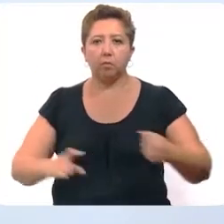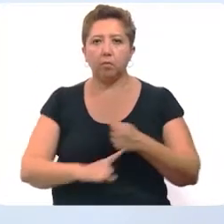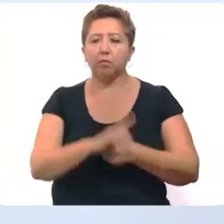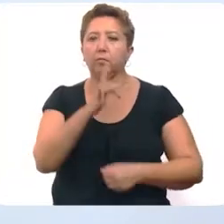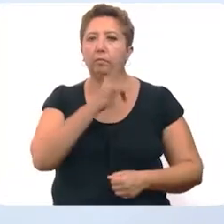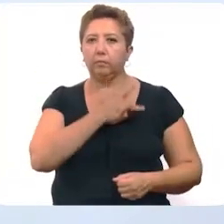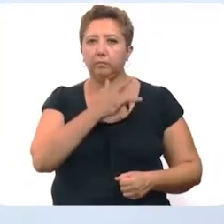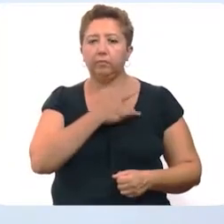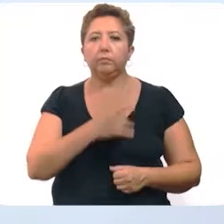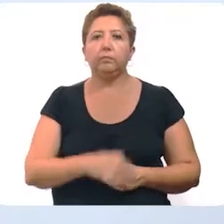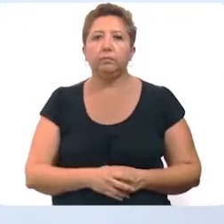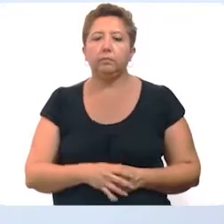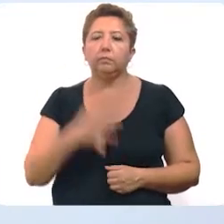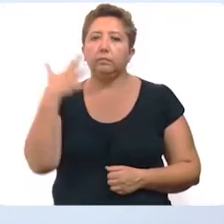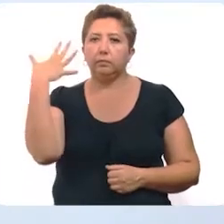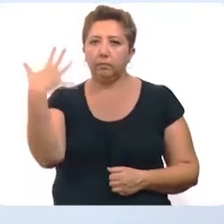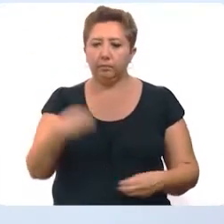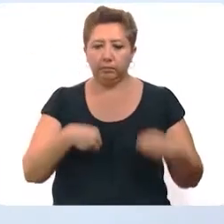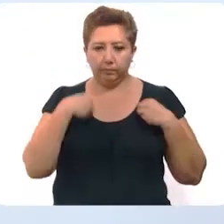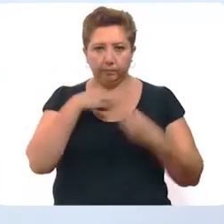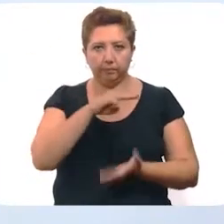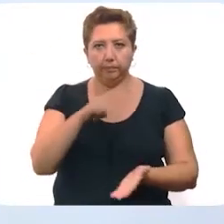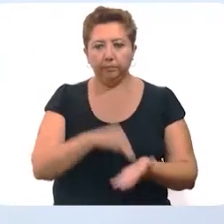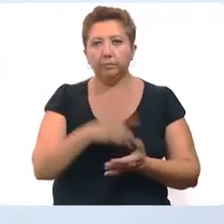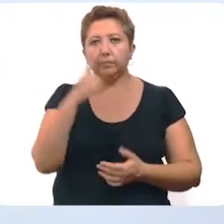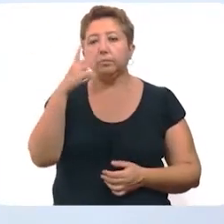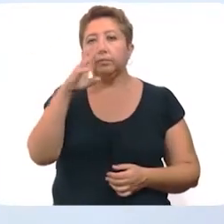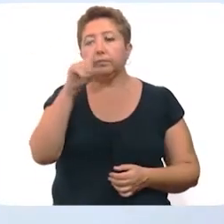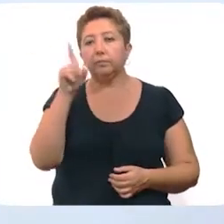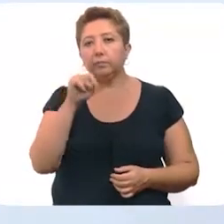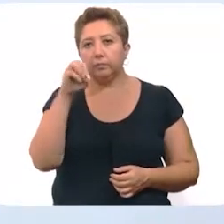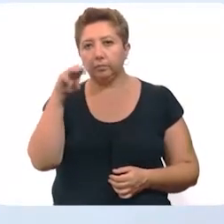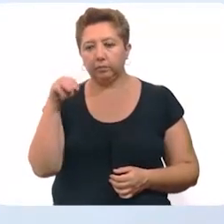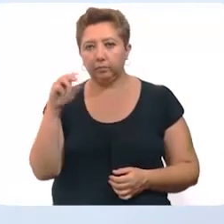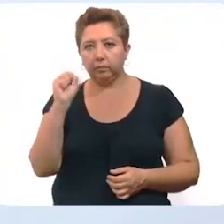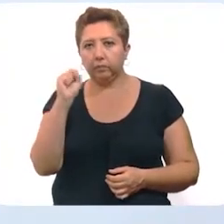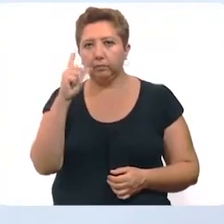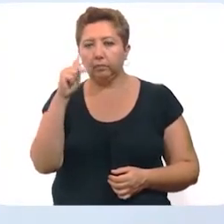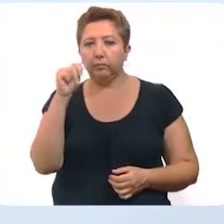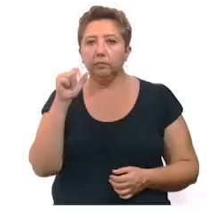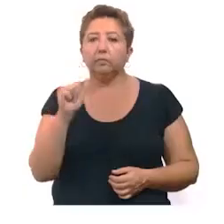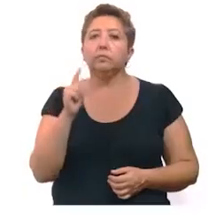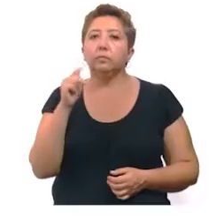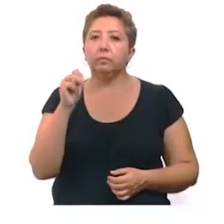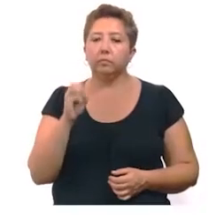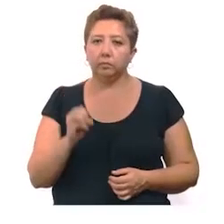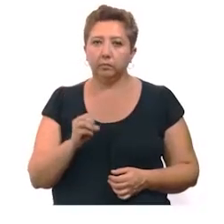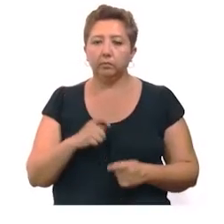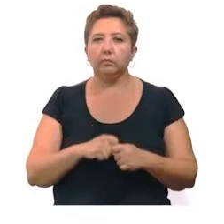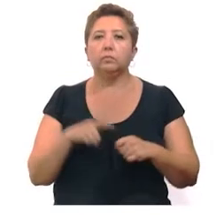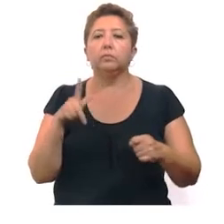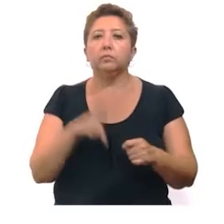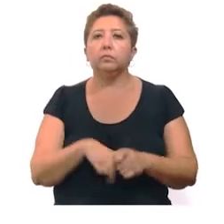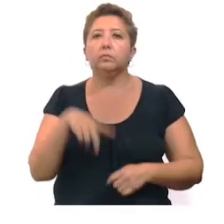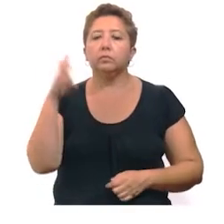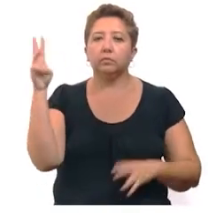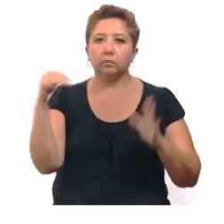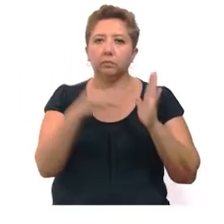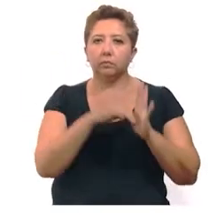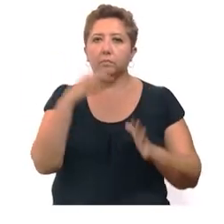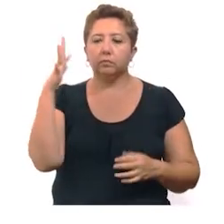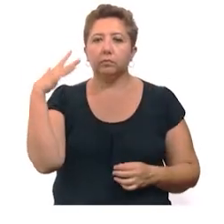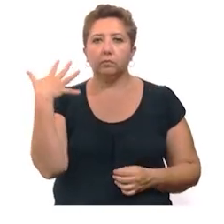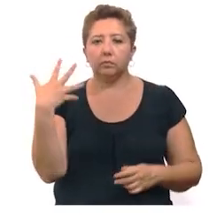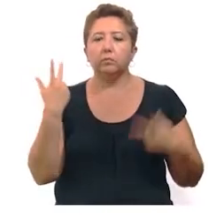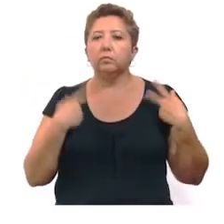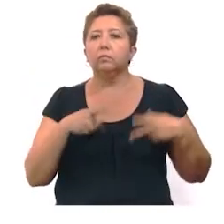y cardiopatía. 5 residían en Mérida, 1 en Cusamá, 1 en Espita y 1 en Peto. En total, son